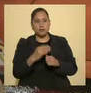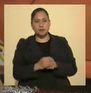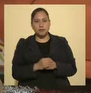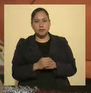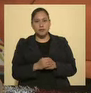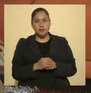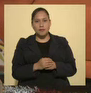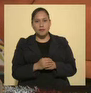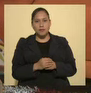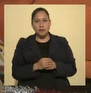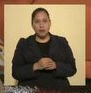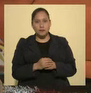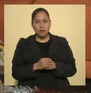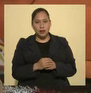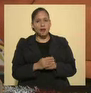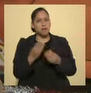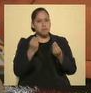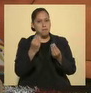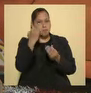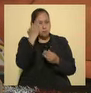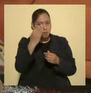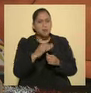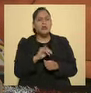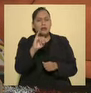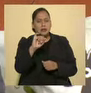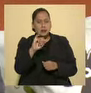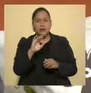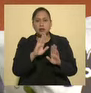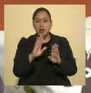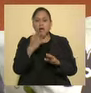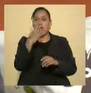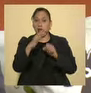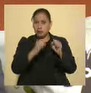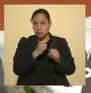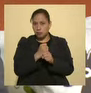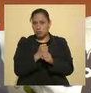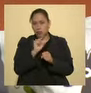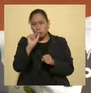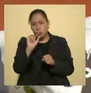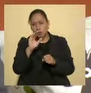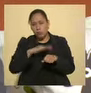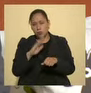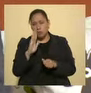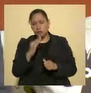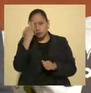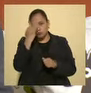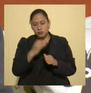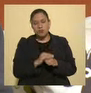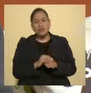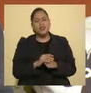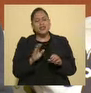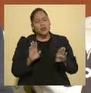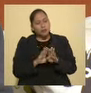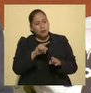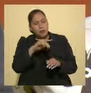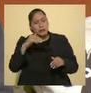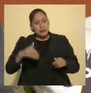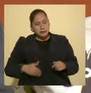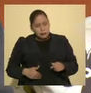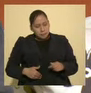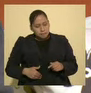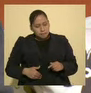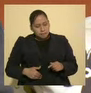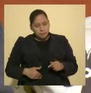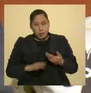junio de 1992, uh-huh. Ya hace bastante. Pues sí, ya más de una década. Más de una década. En gran medida, estos accidentes